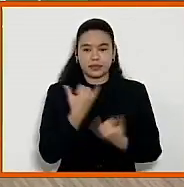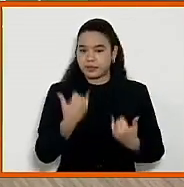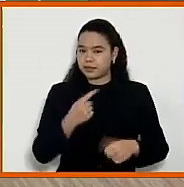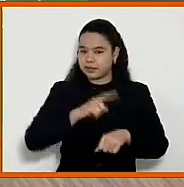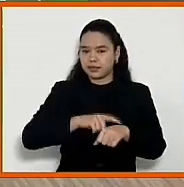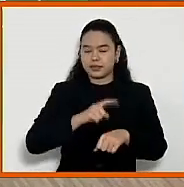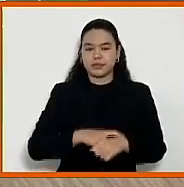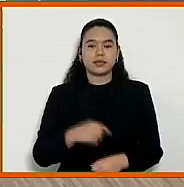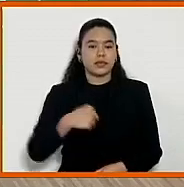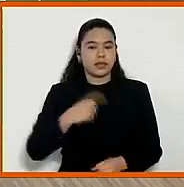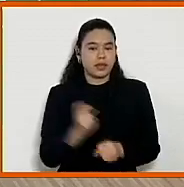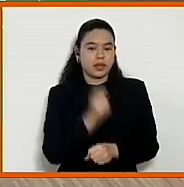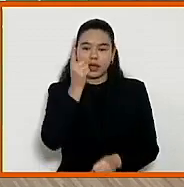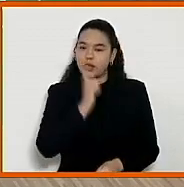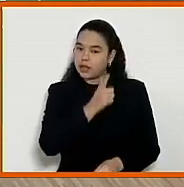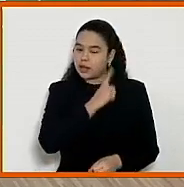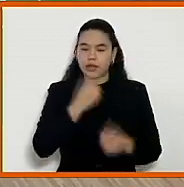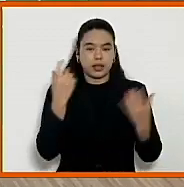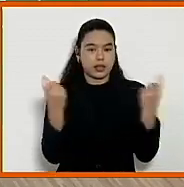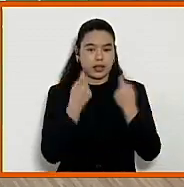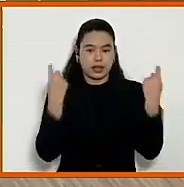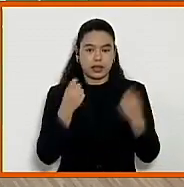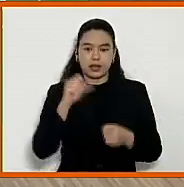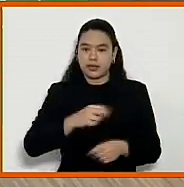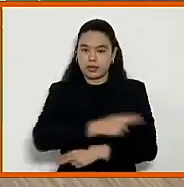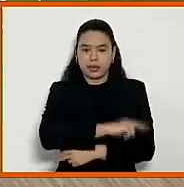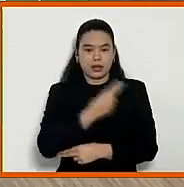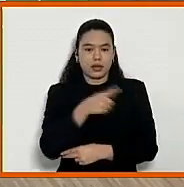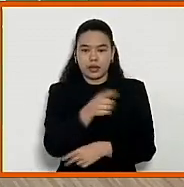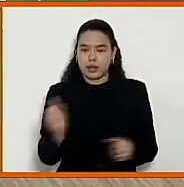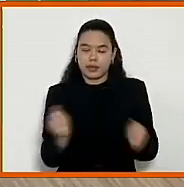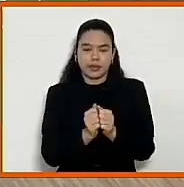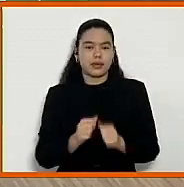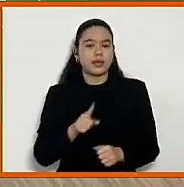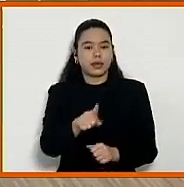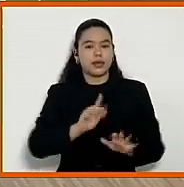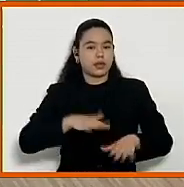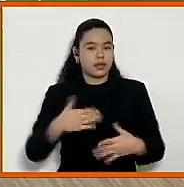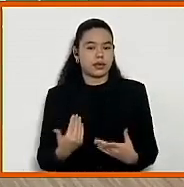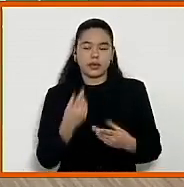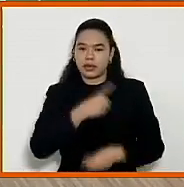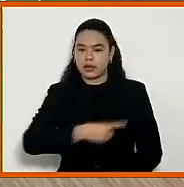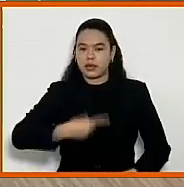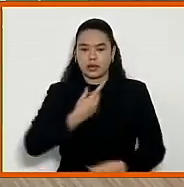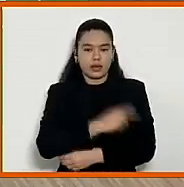temporada. Yo me gano la Loto celebrando en estas fiestas junto a ustedes. ¿Y vos cómo vas a